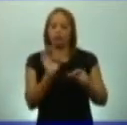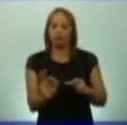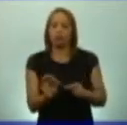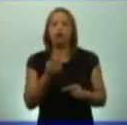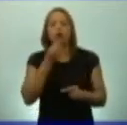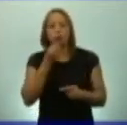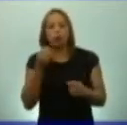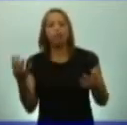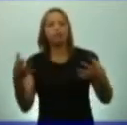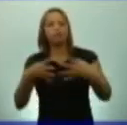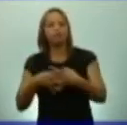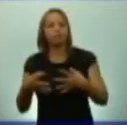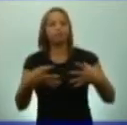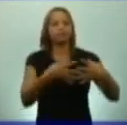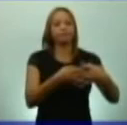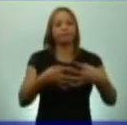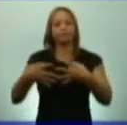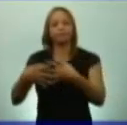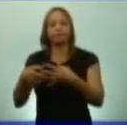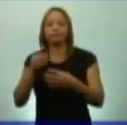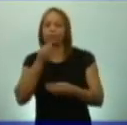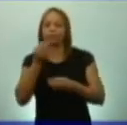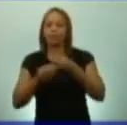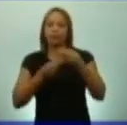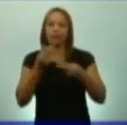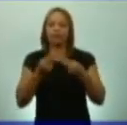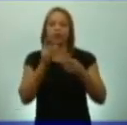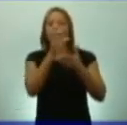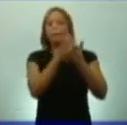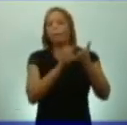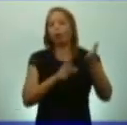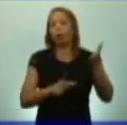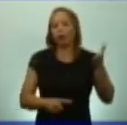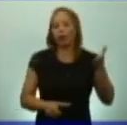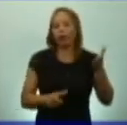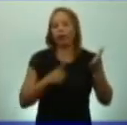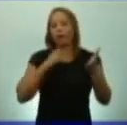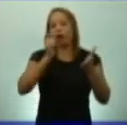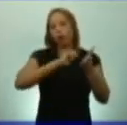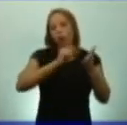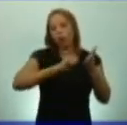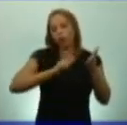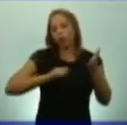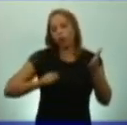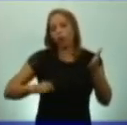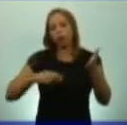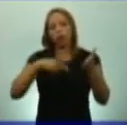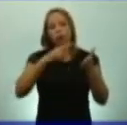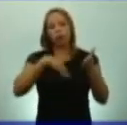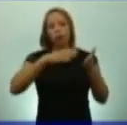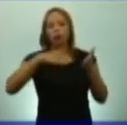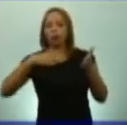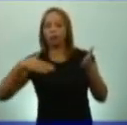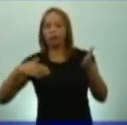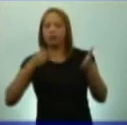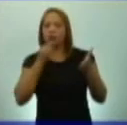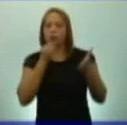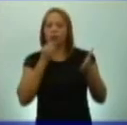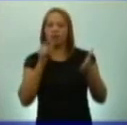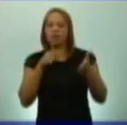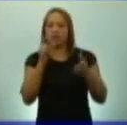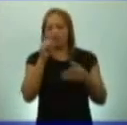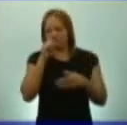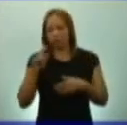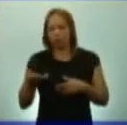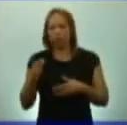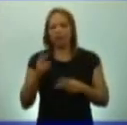irlos relacionando. Pueden hacer algún poema, algún dibujo. Por ejemplo, los niños que viven en el municipio Centro